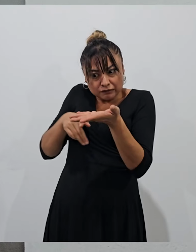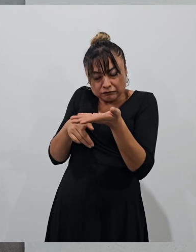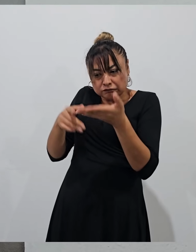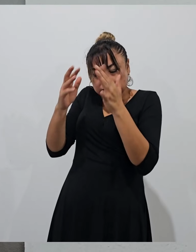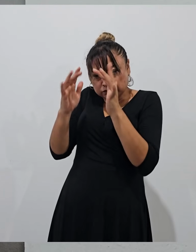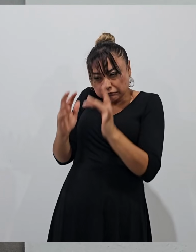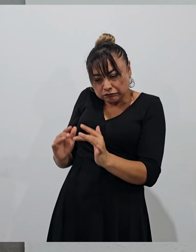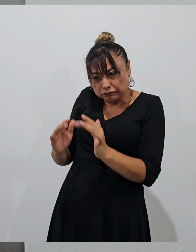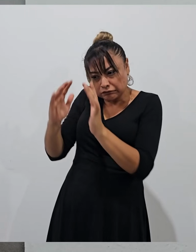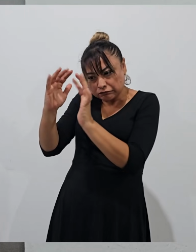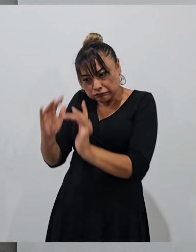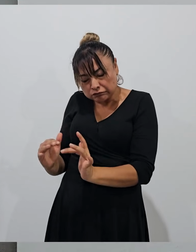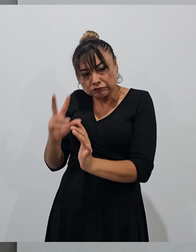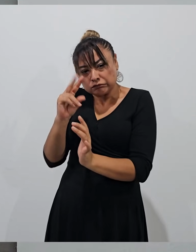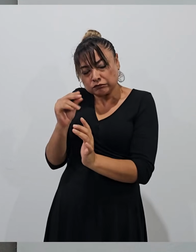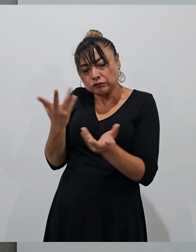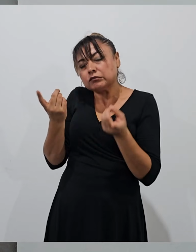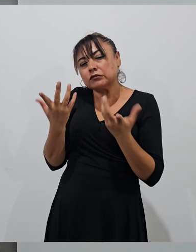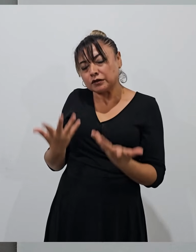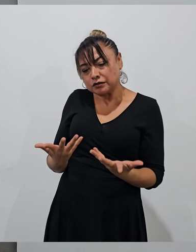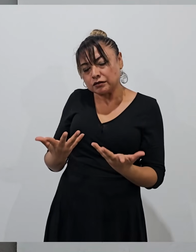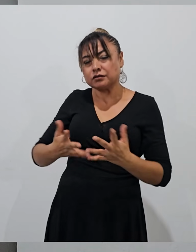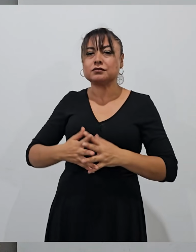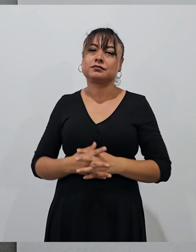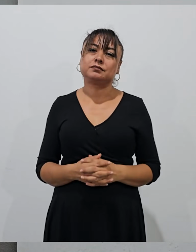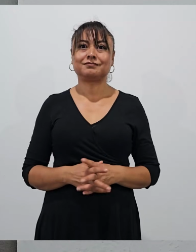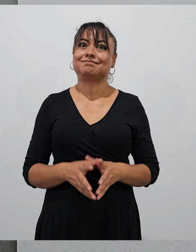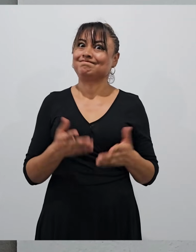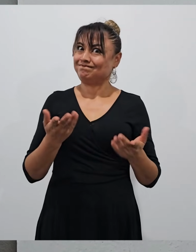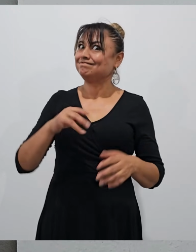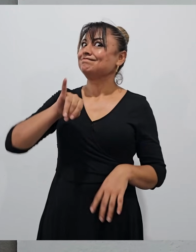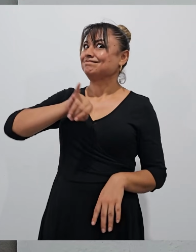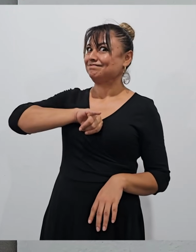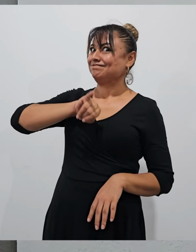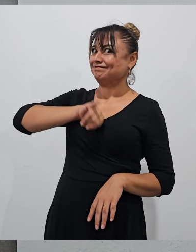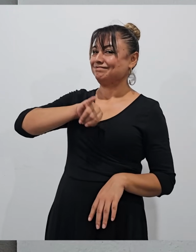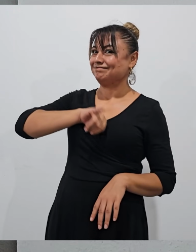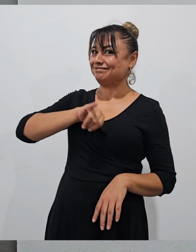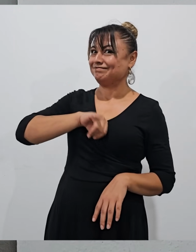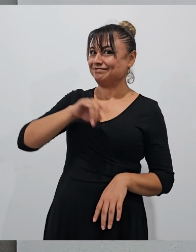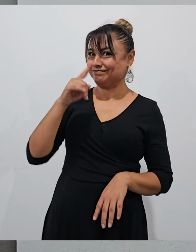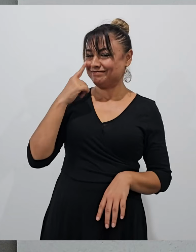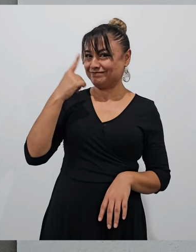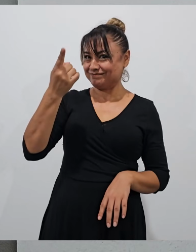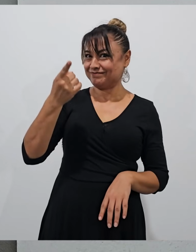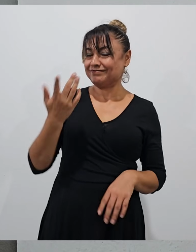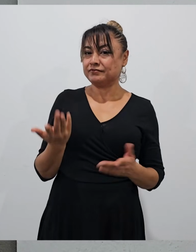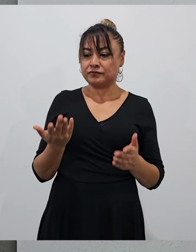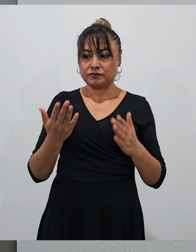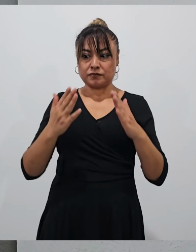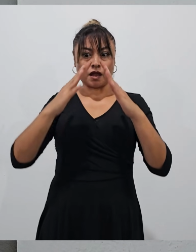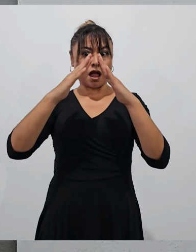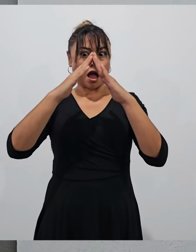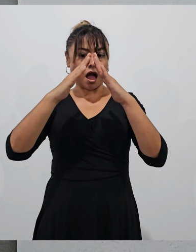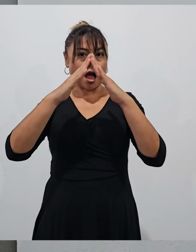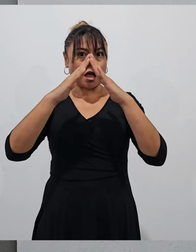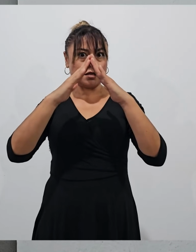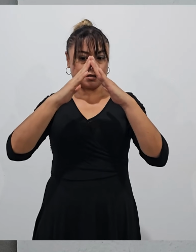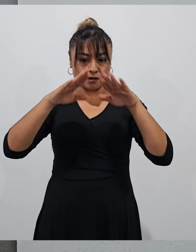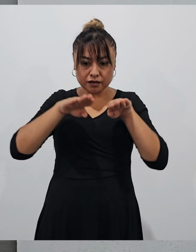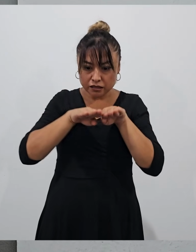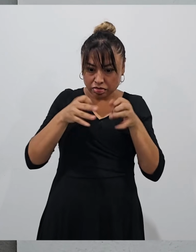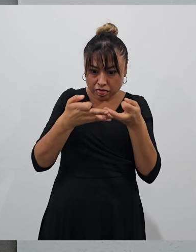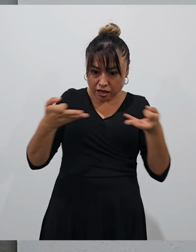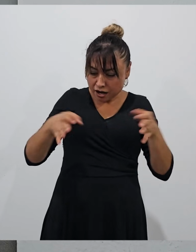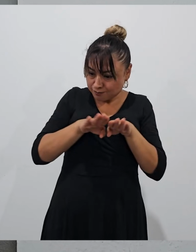se derrumbe debido a la excavación? Esto es lo más interesante, porque a ver, toda edificación ejerce una carga y presión en el suelo. Y de hecho existe un